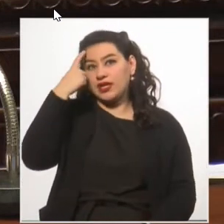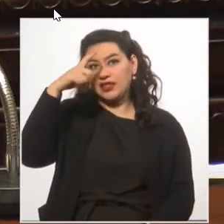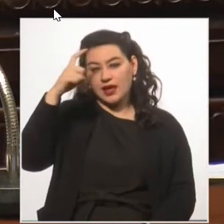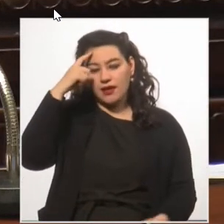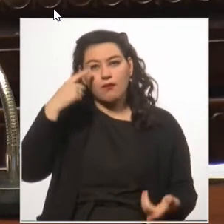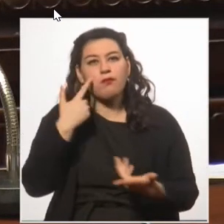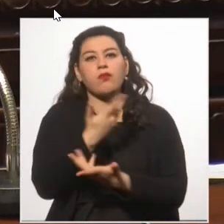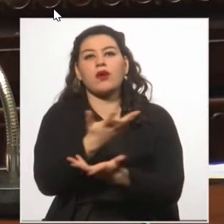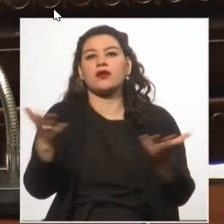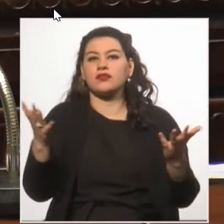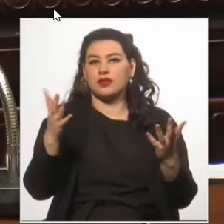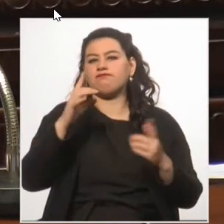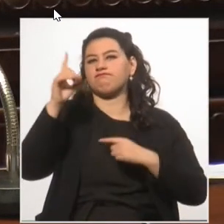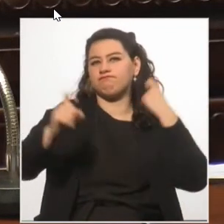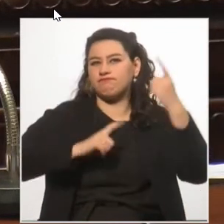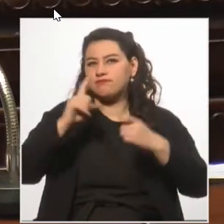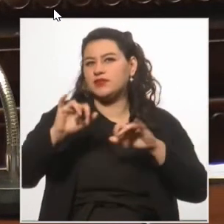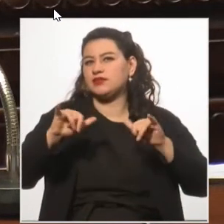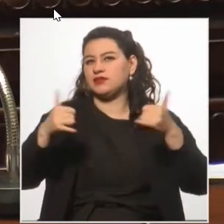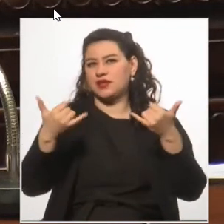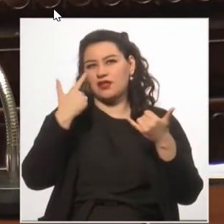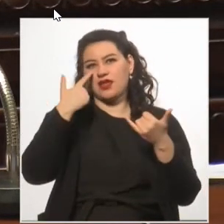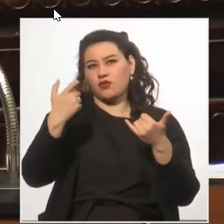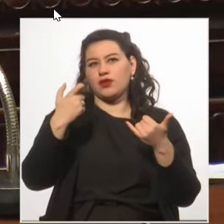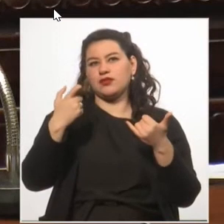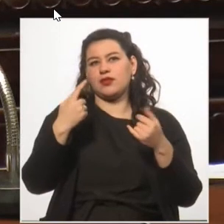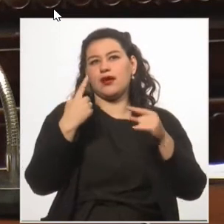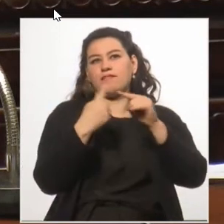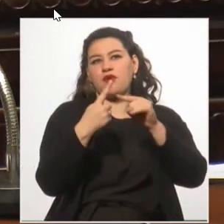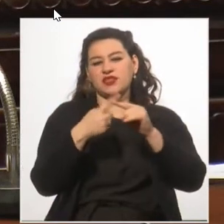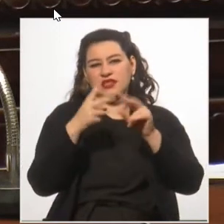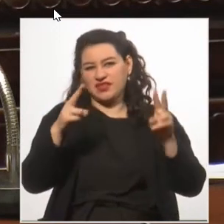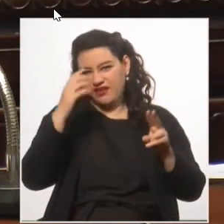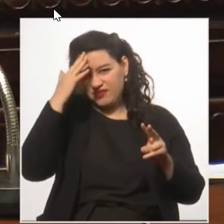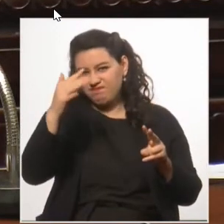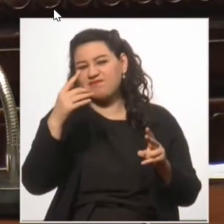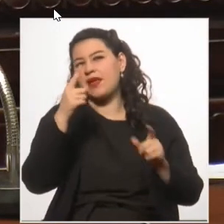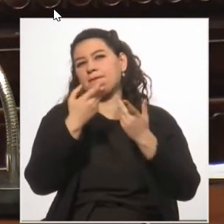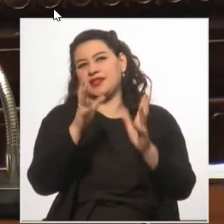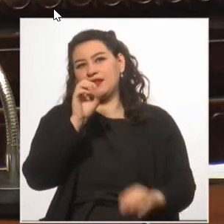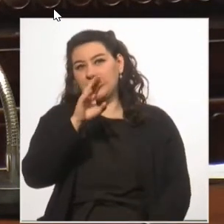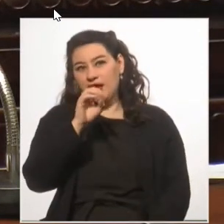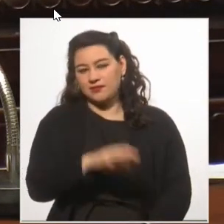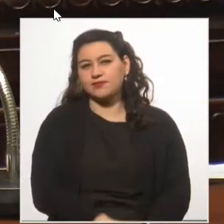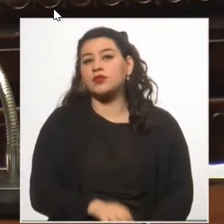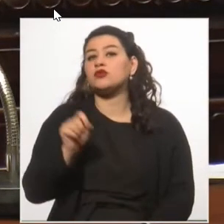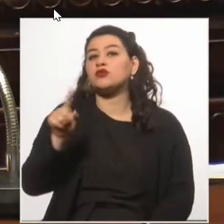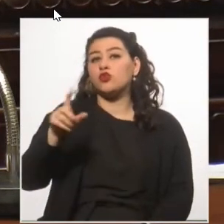ponen en tela de juicio la ya alicaída concepción positivista. Ya en vida,